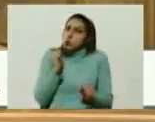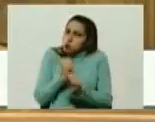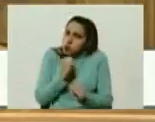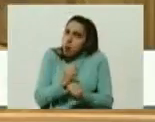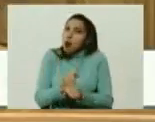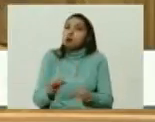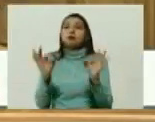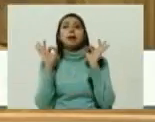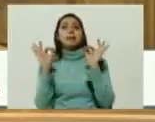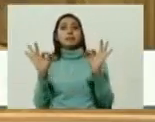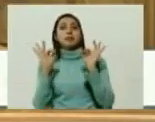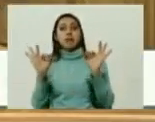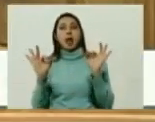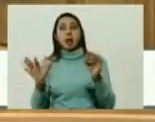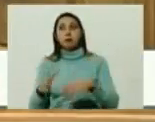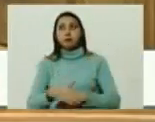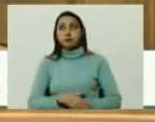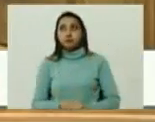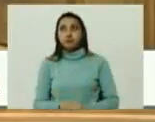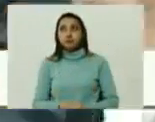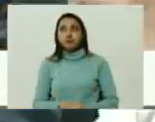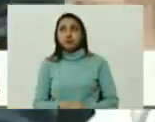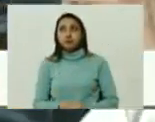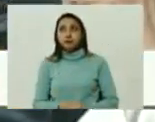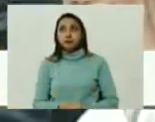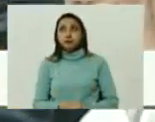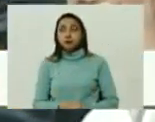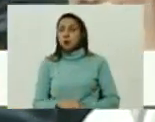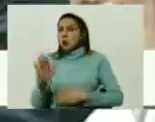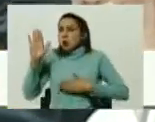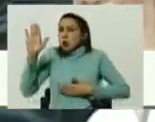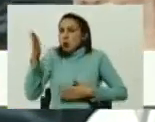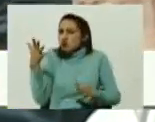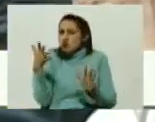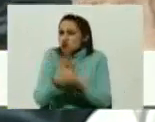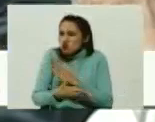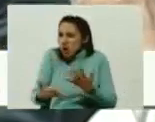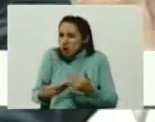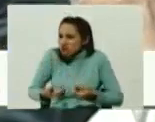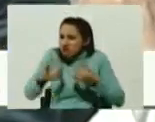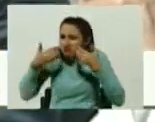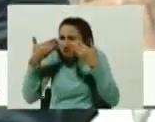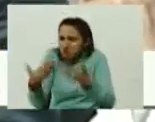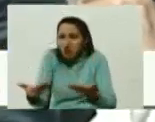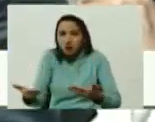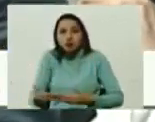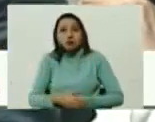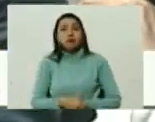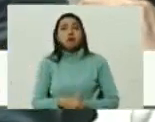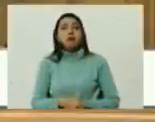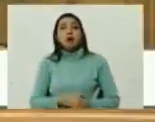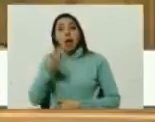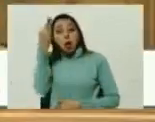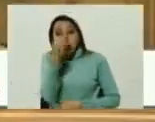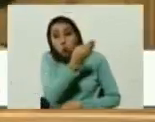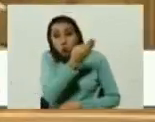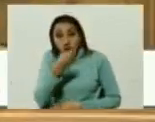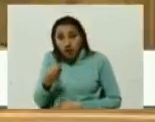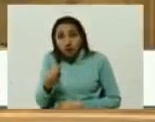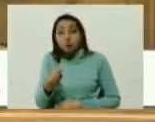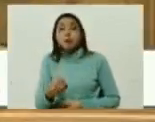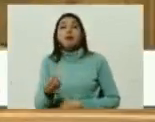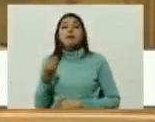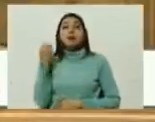concreta que provoca un juramento es una promesa que a la vez declara